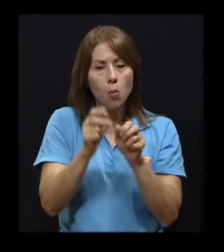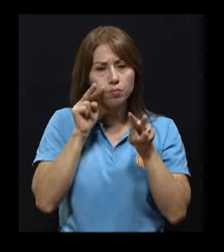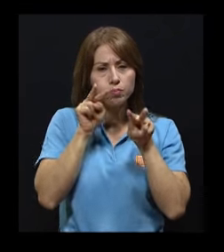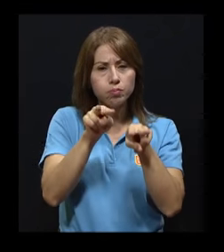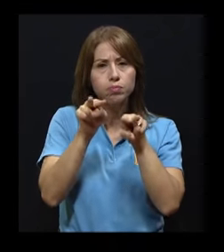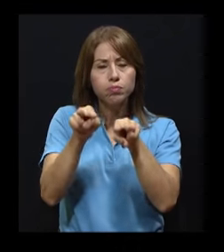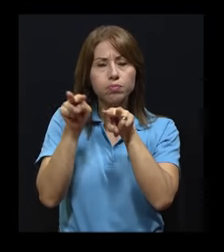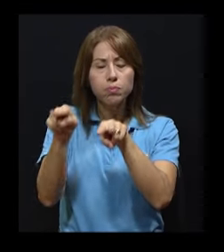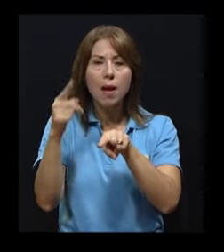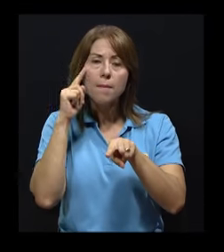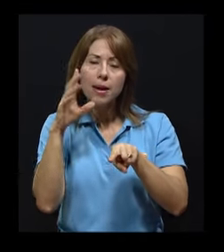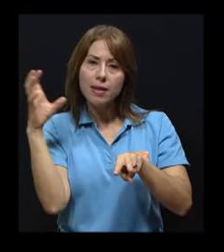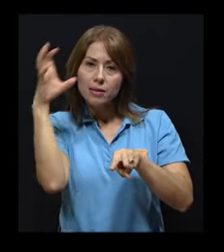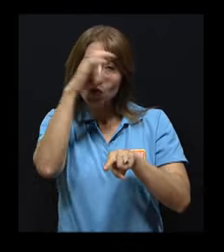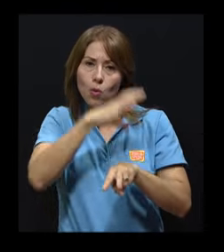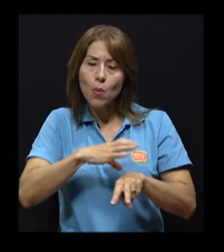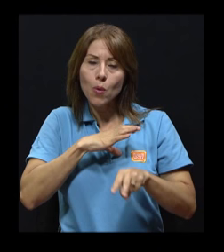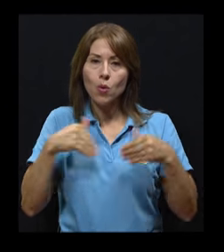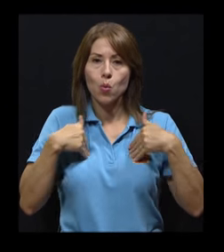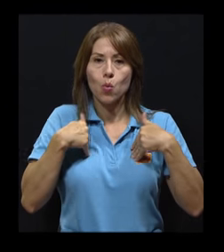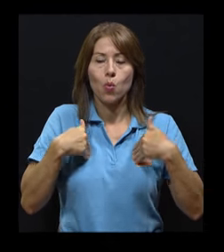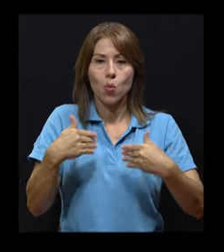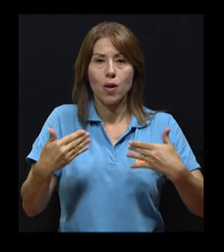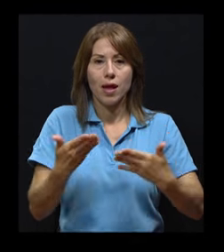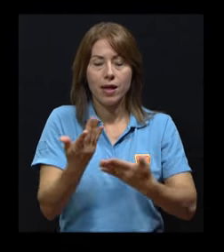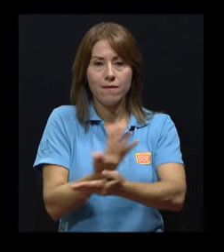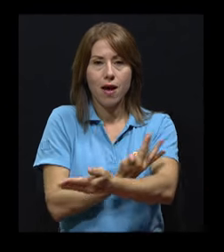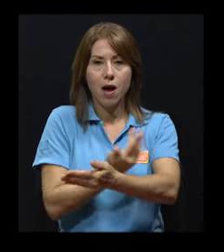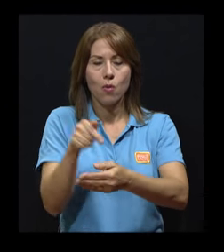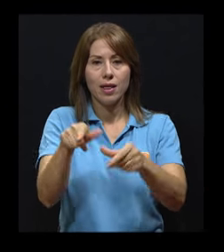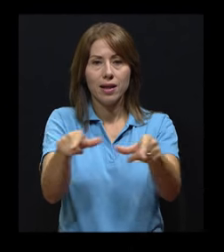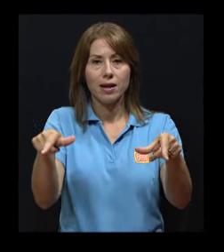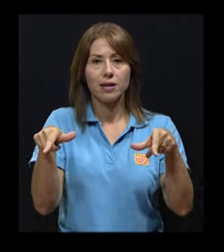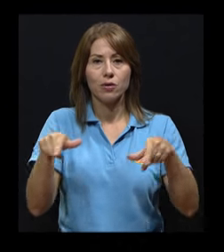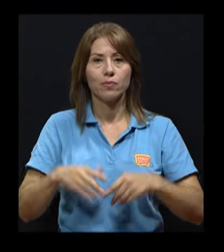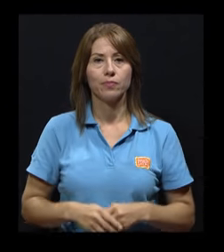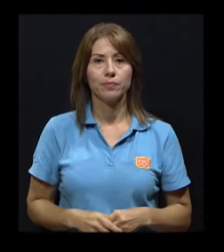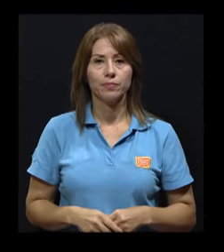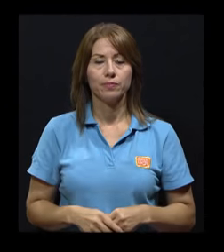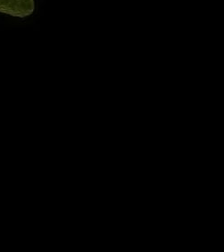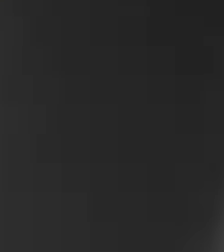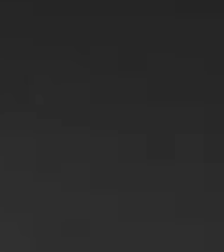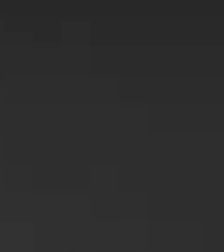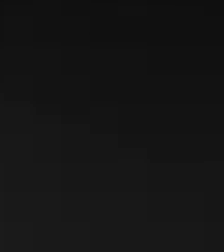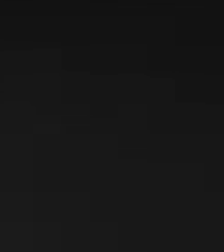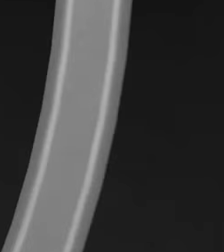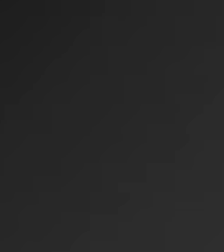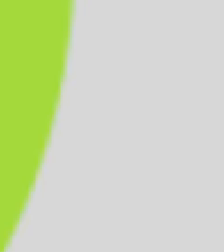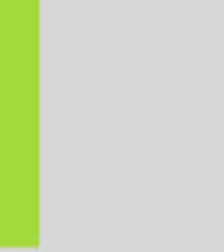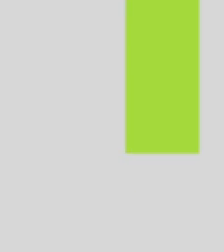monitoreo que permite desarrollar investigaciones sobre el comportamiento de flora y fauna de la